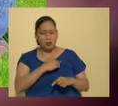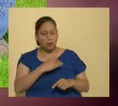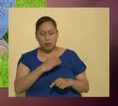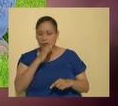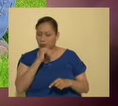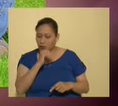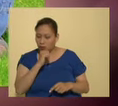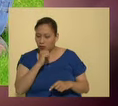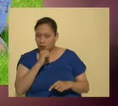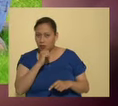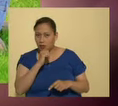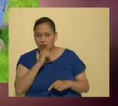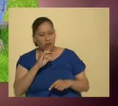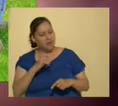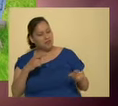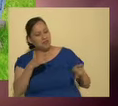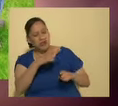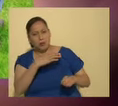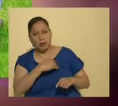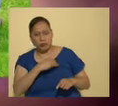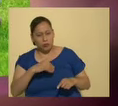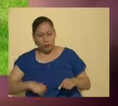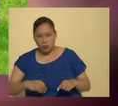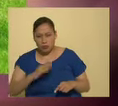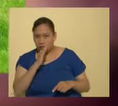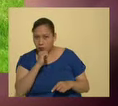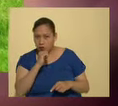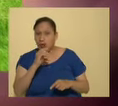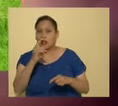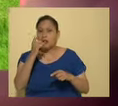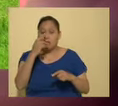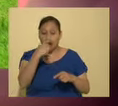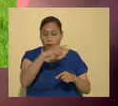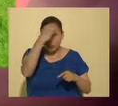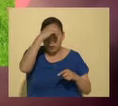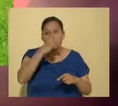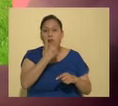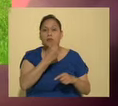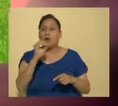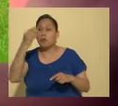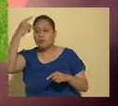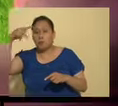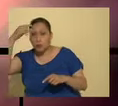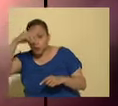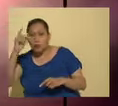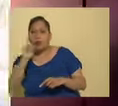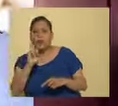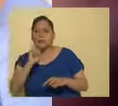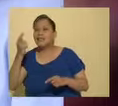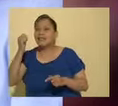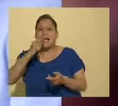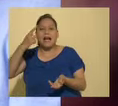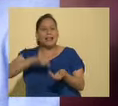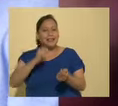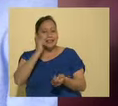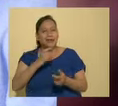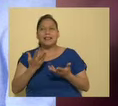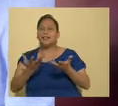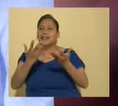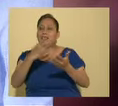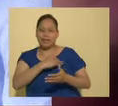procrear. Porque la visualización que normalmente tenemos para hombres y para mujeres es el procrear, el dar vida.